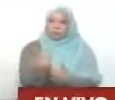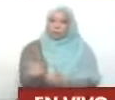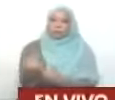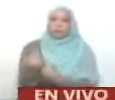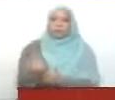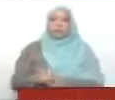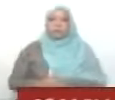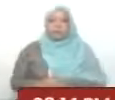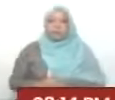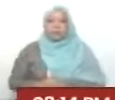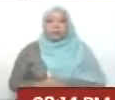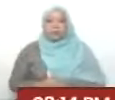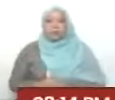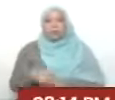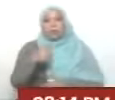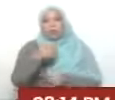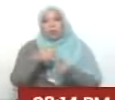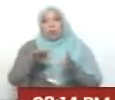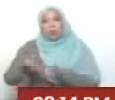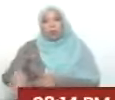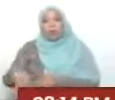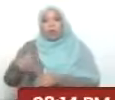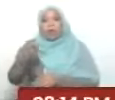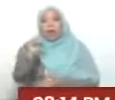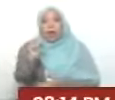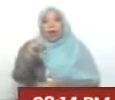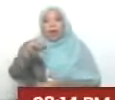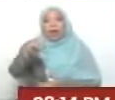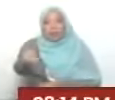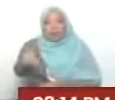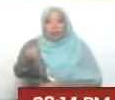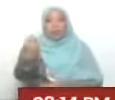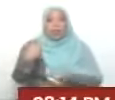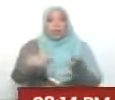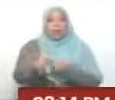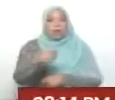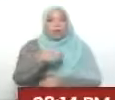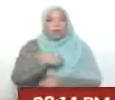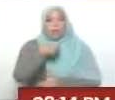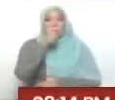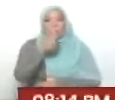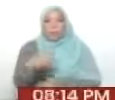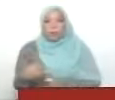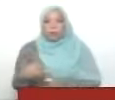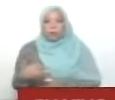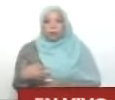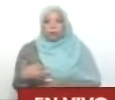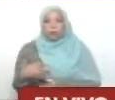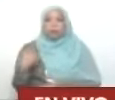al pataruco de Adey Copey, al candidato de la Guanábana, el candidato